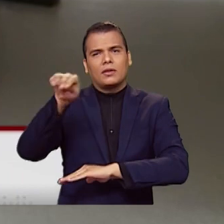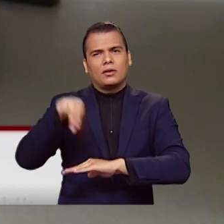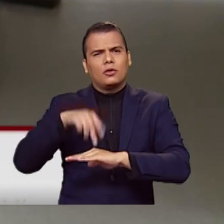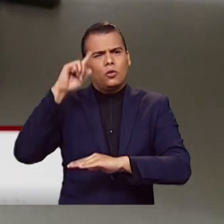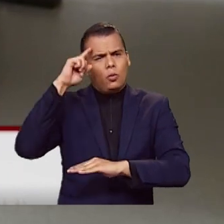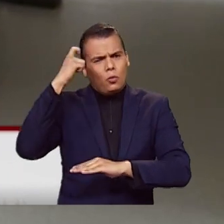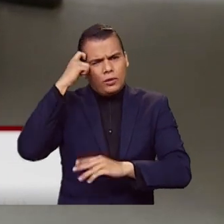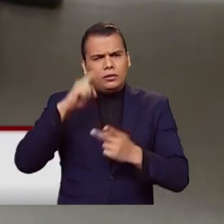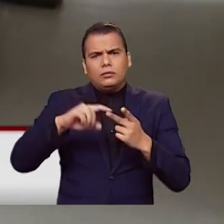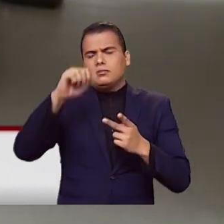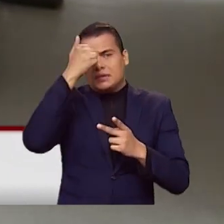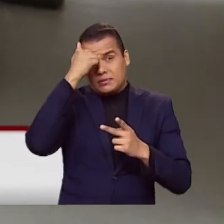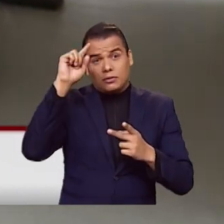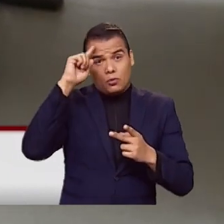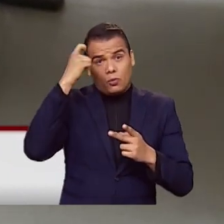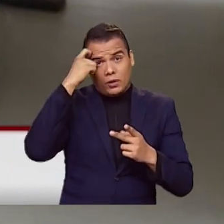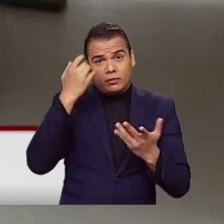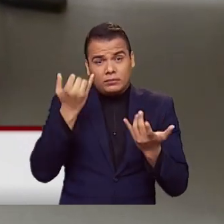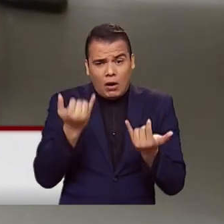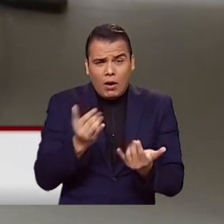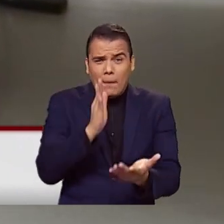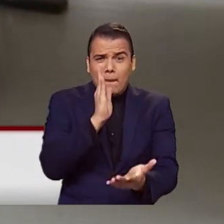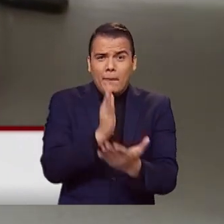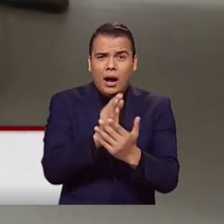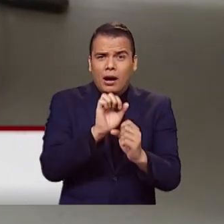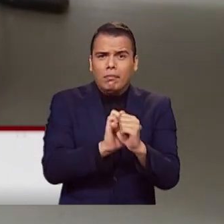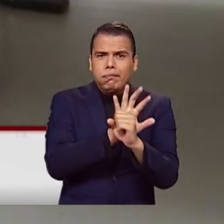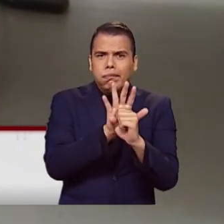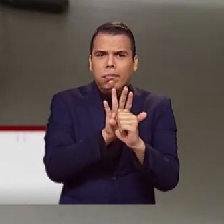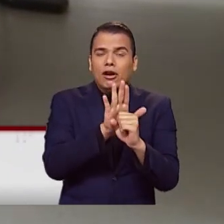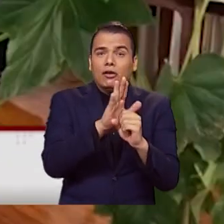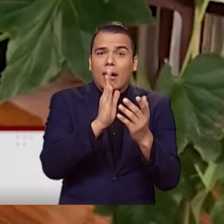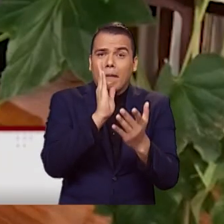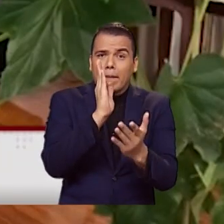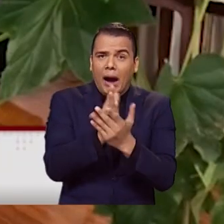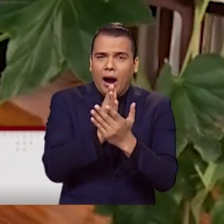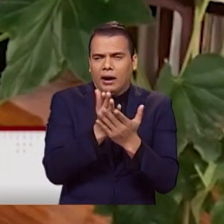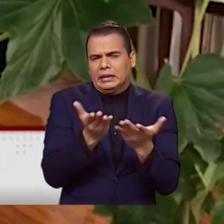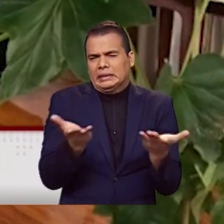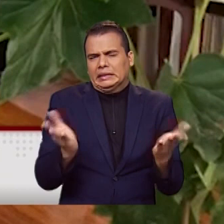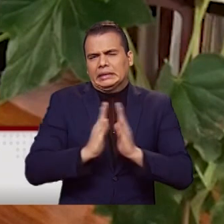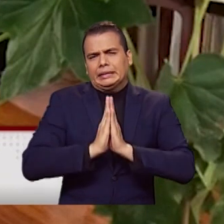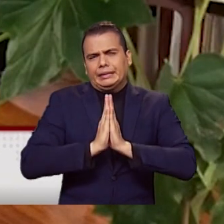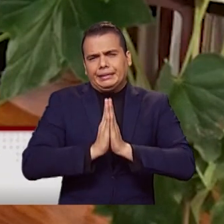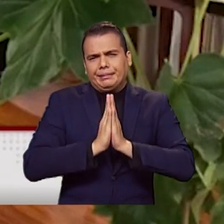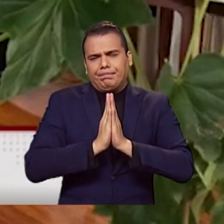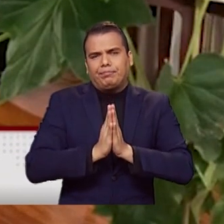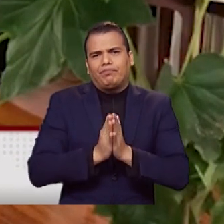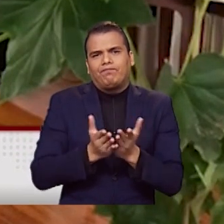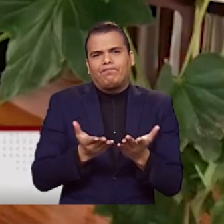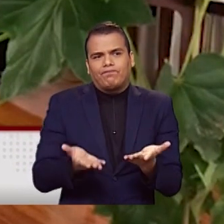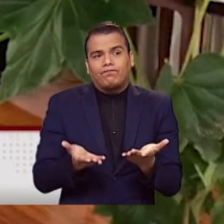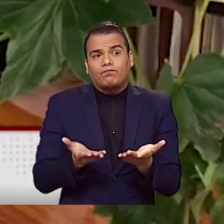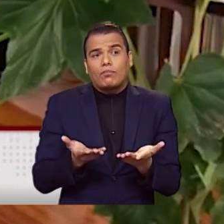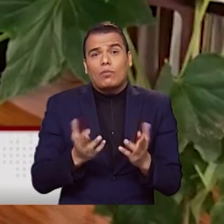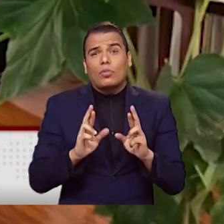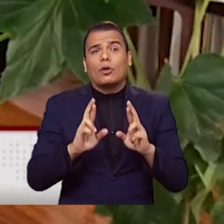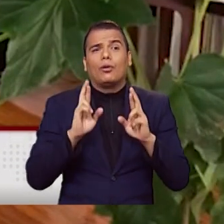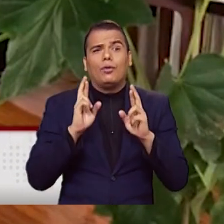que ahora, con este problema de la pandemia del coronavirus, por favor, tengamos al